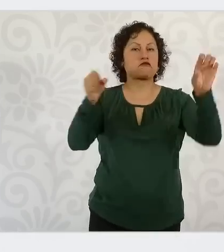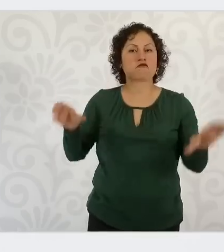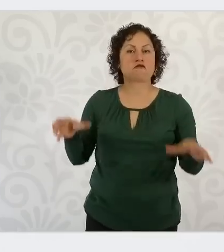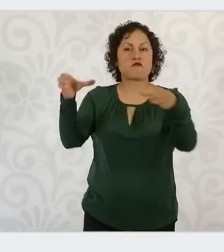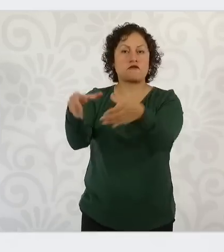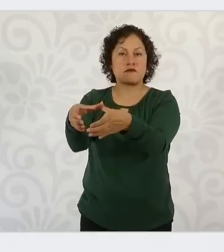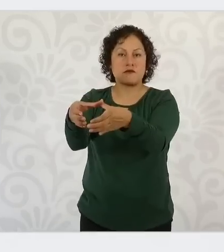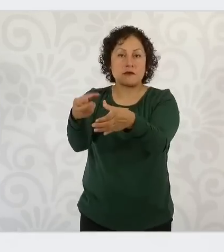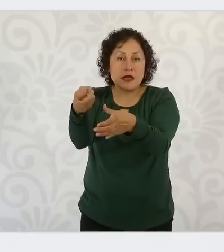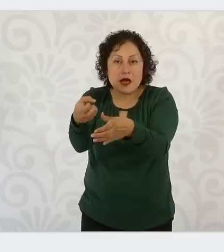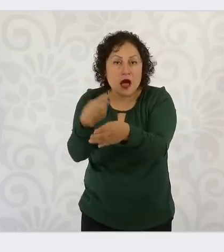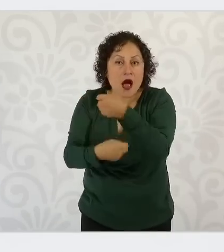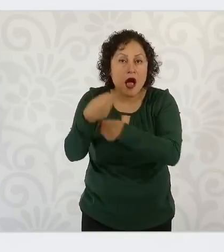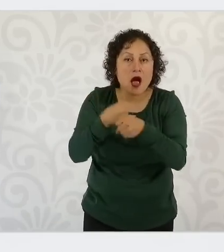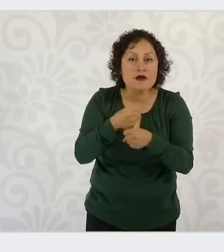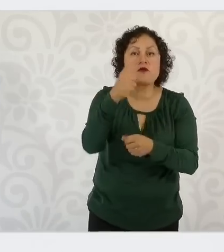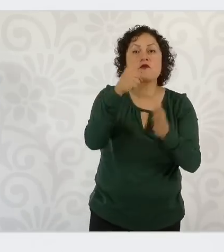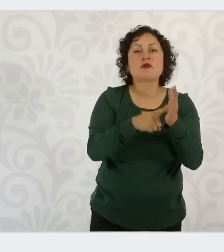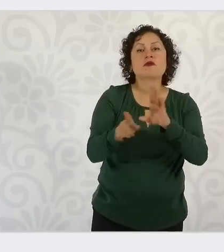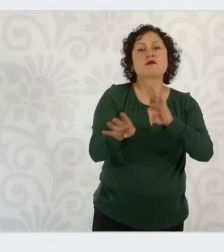hizo Zedillo en el 94.